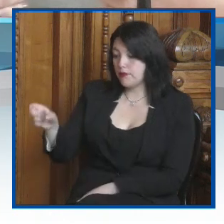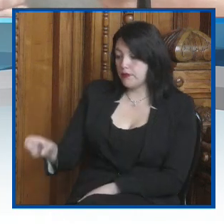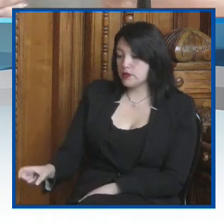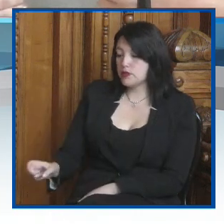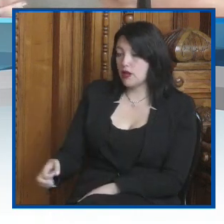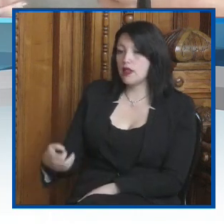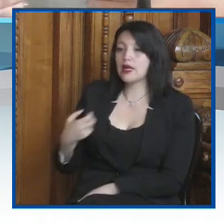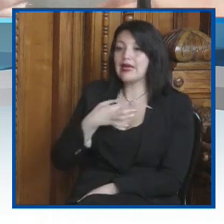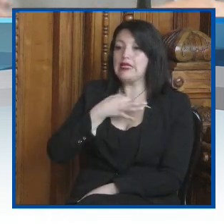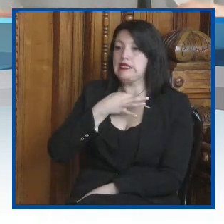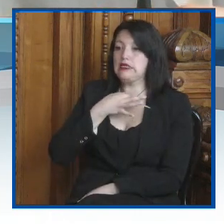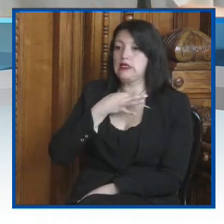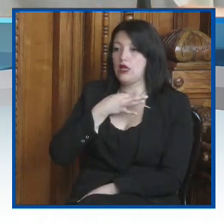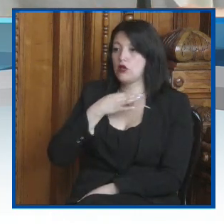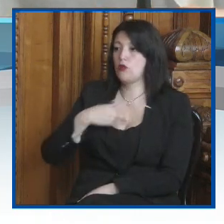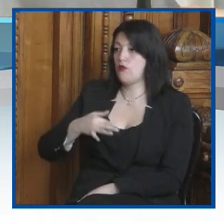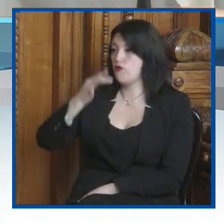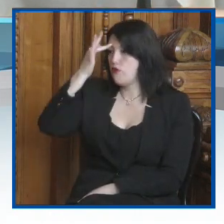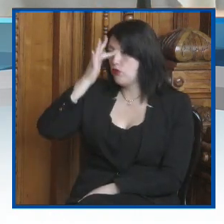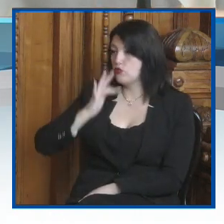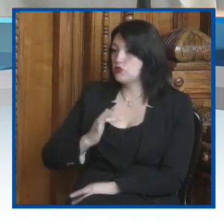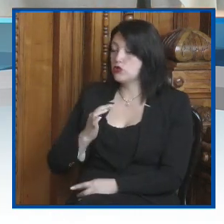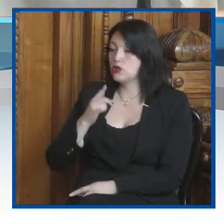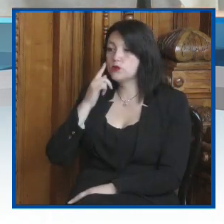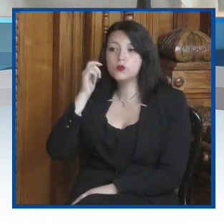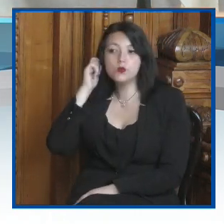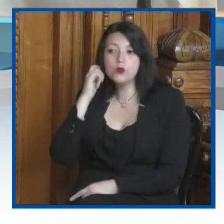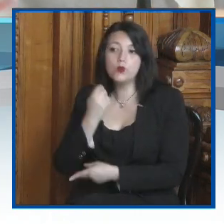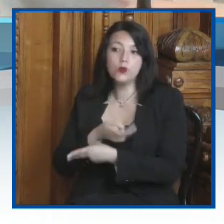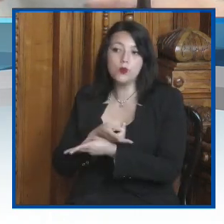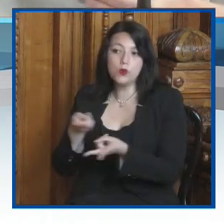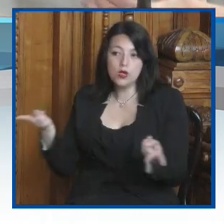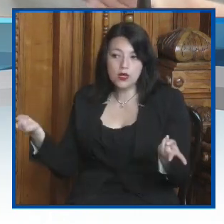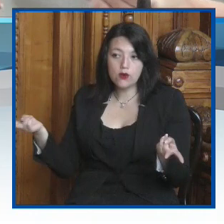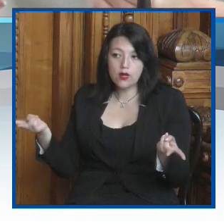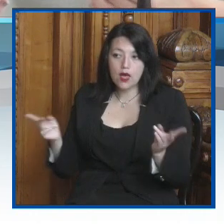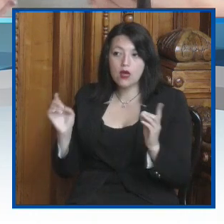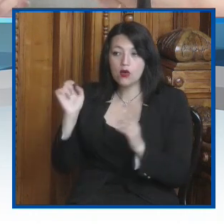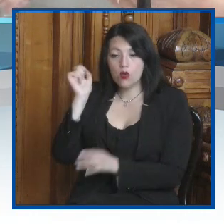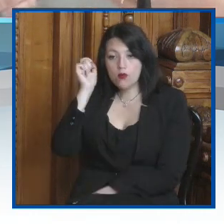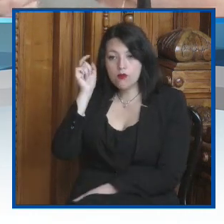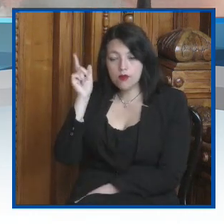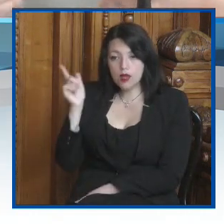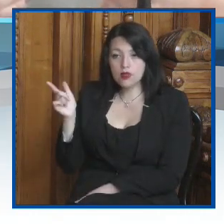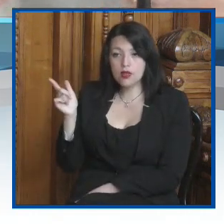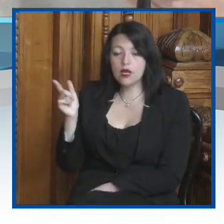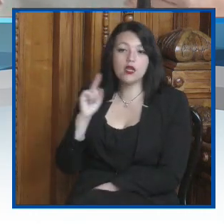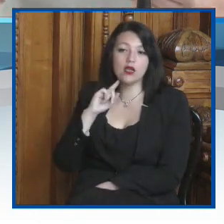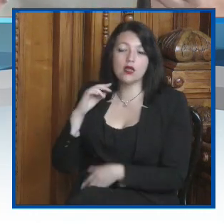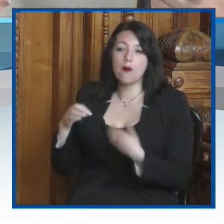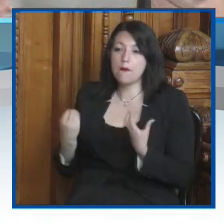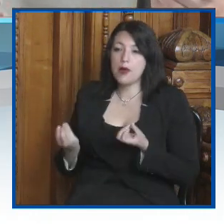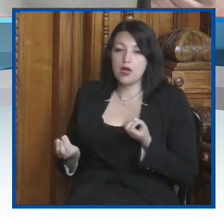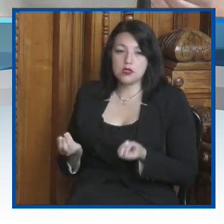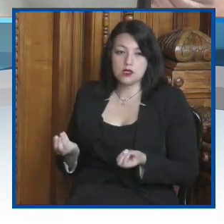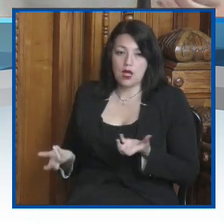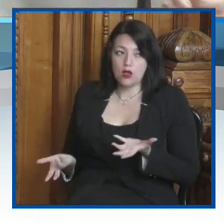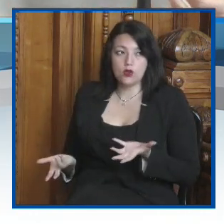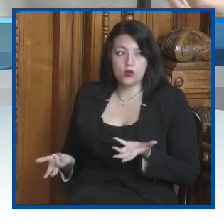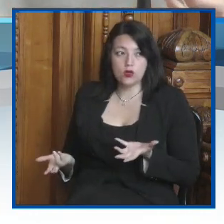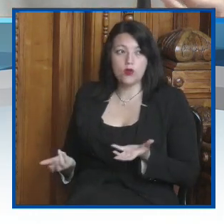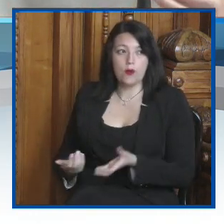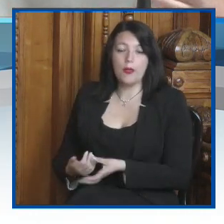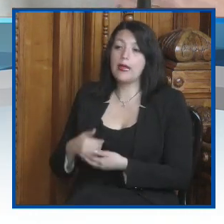que garantizarles como funcionarios públicos y magistrados que comprendan qué es lo que está sucediendo en el marco de